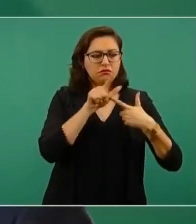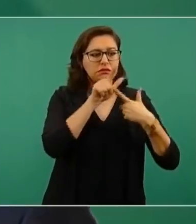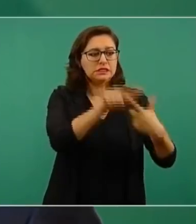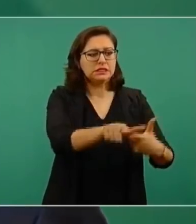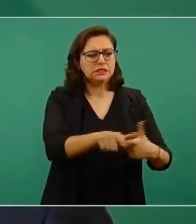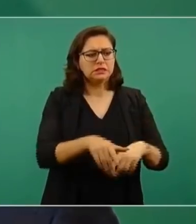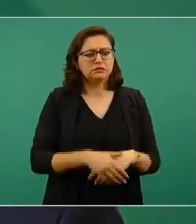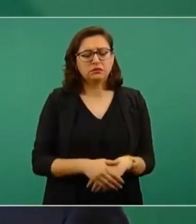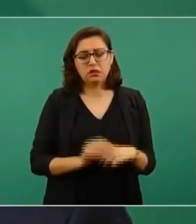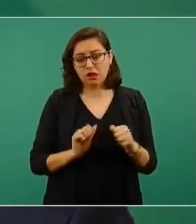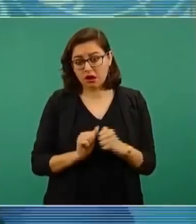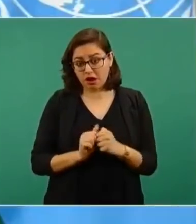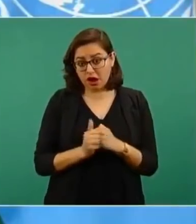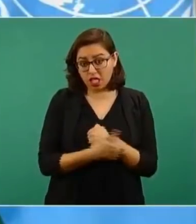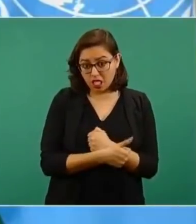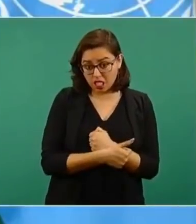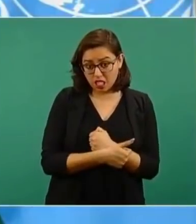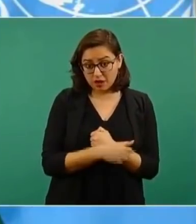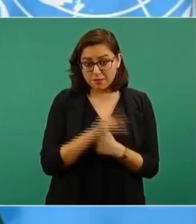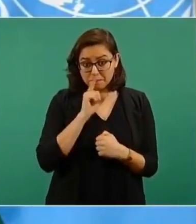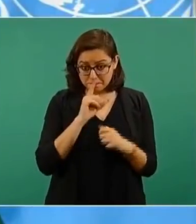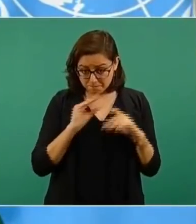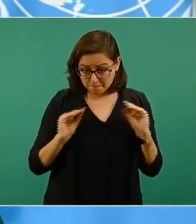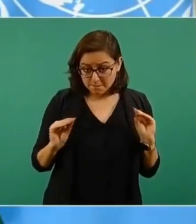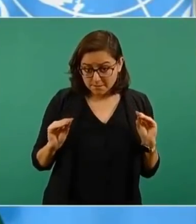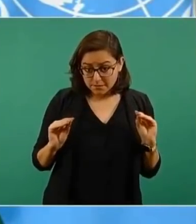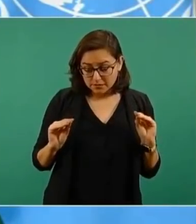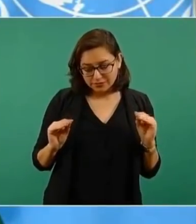No vamos a hacer tapaderas,